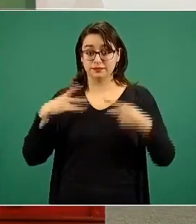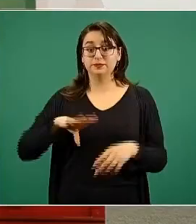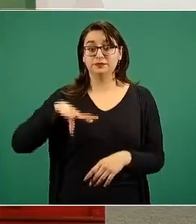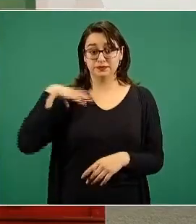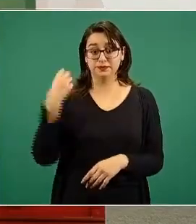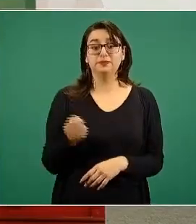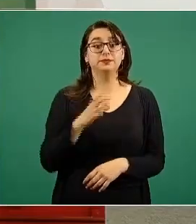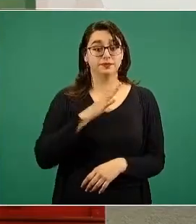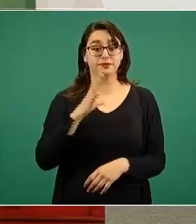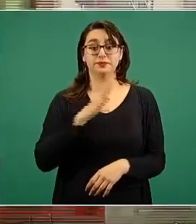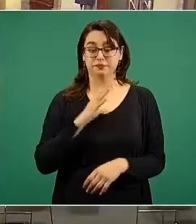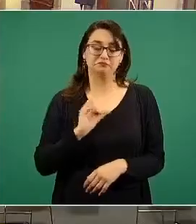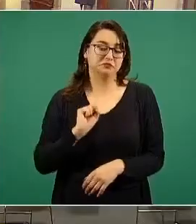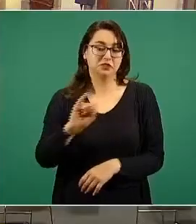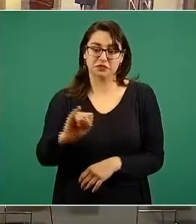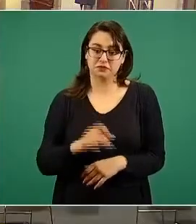haber.